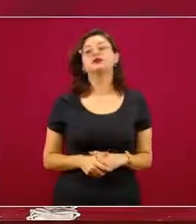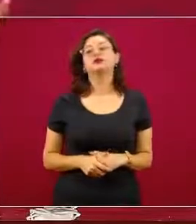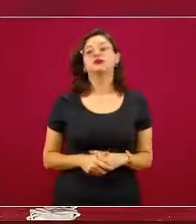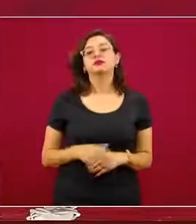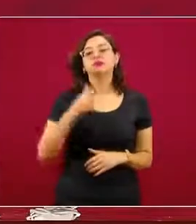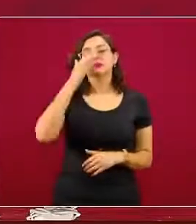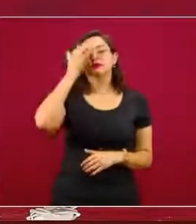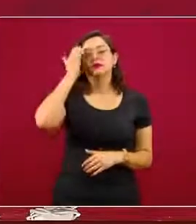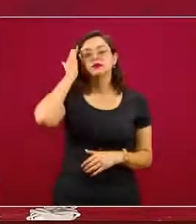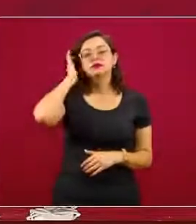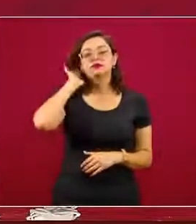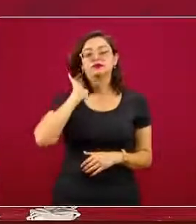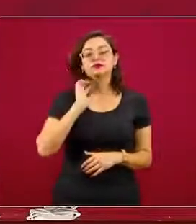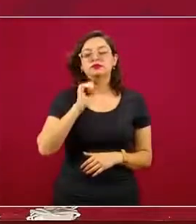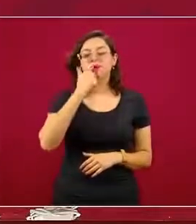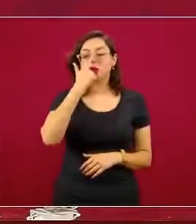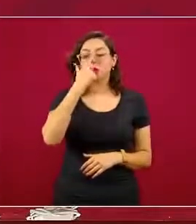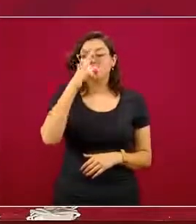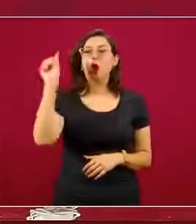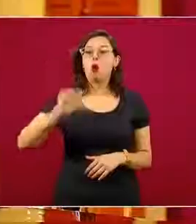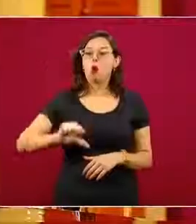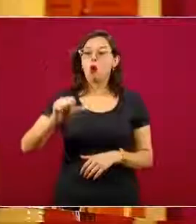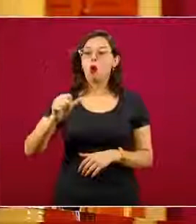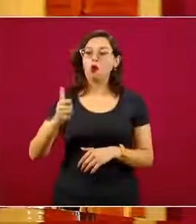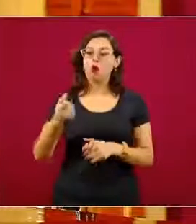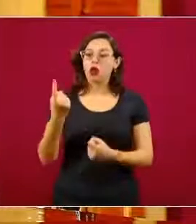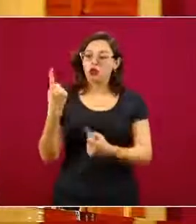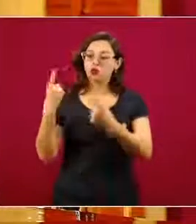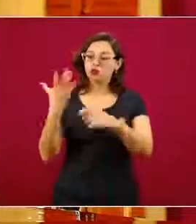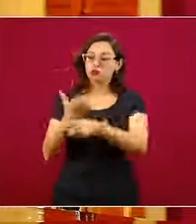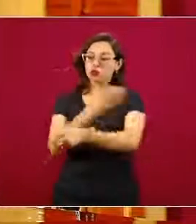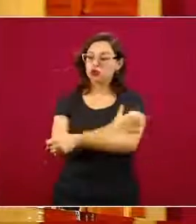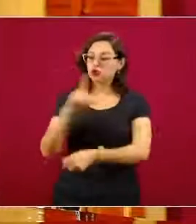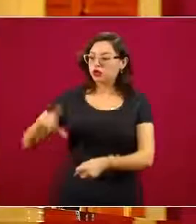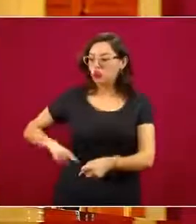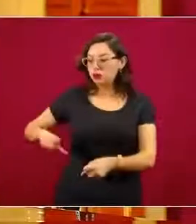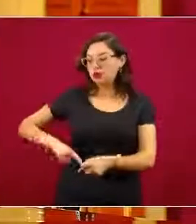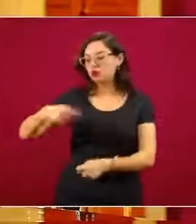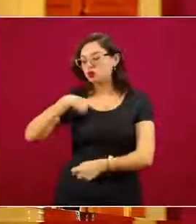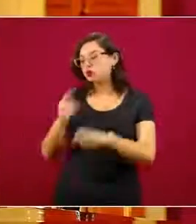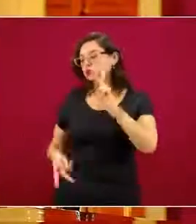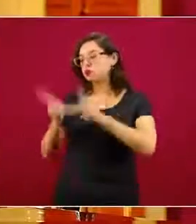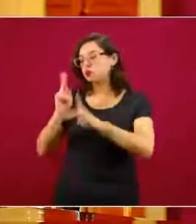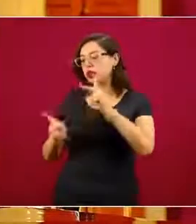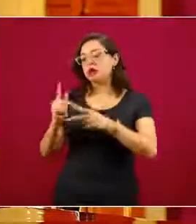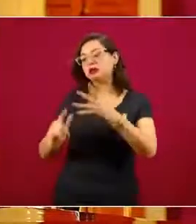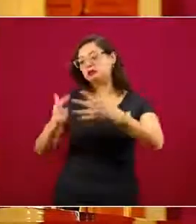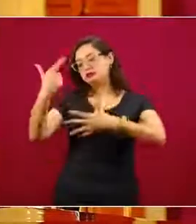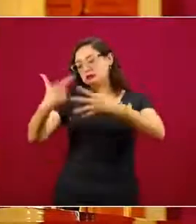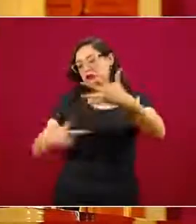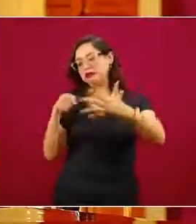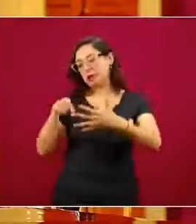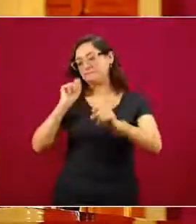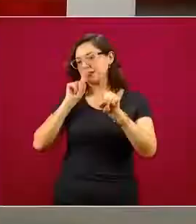esto lo comentaba yo hoy con algunos colegas del gobierno, precisamente que están en la lista de contactos,